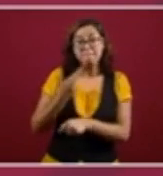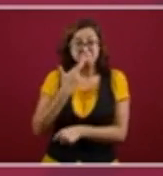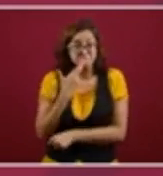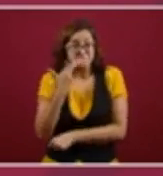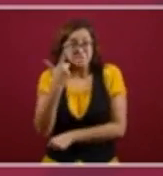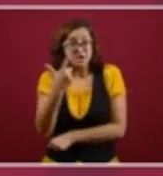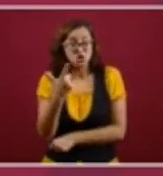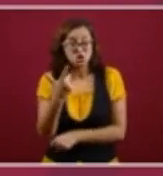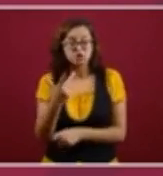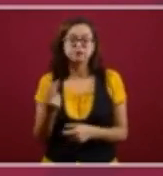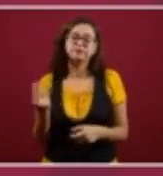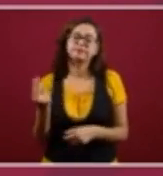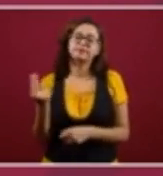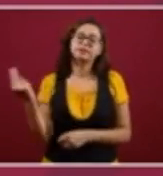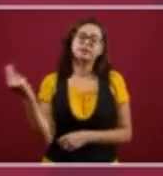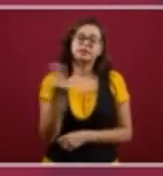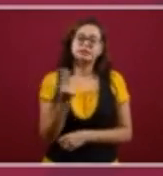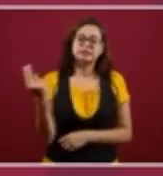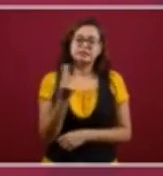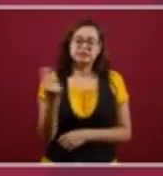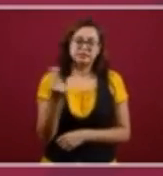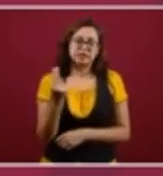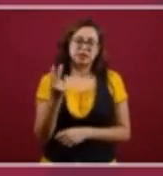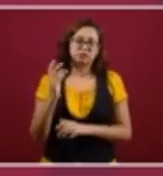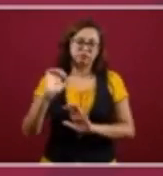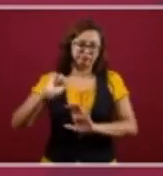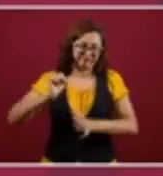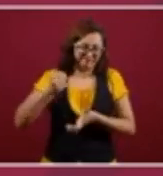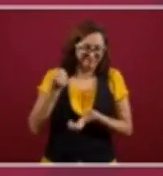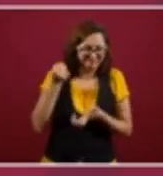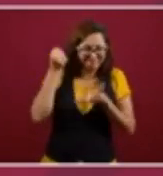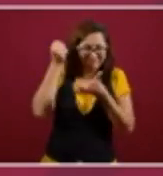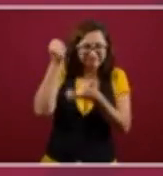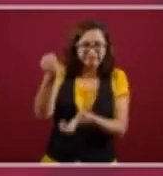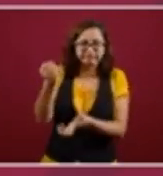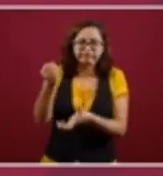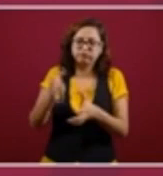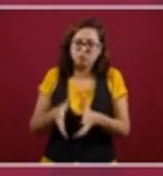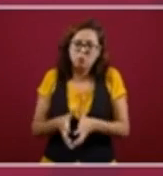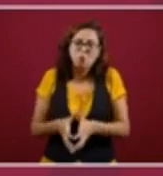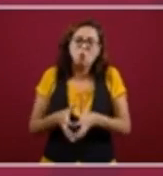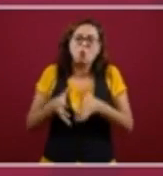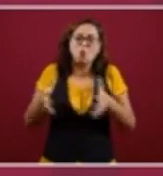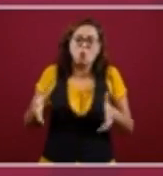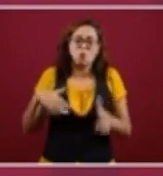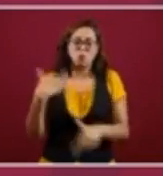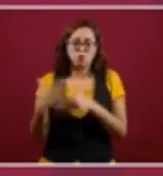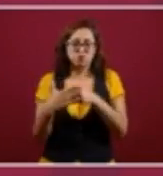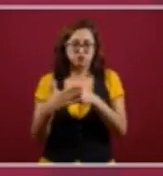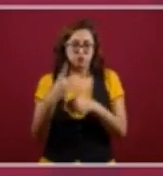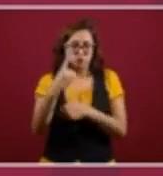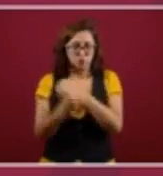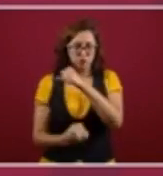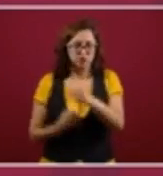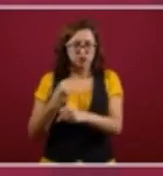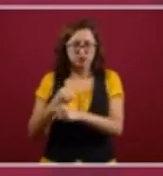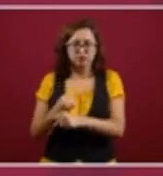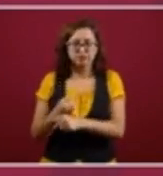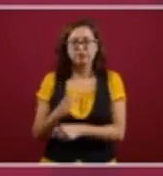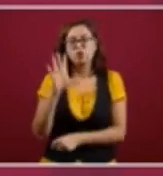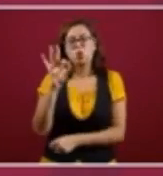estamos contemplando que se va a incrementar el presupuesto para el año próximo